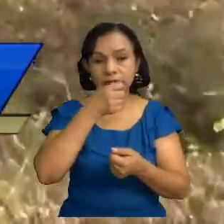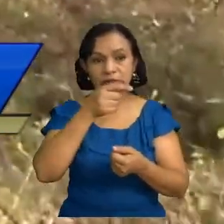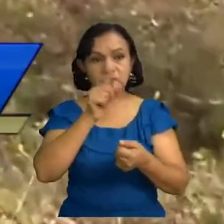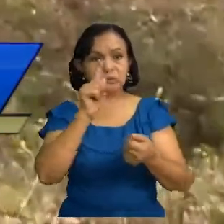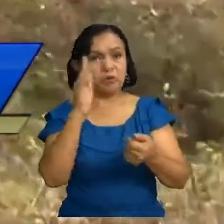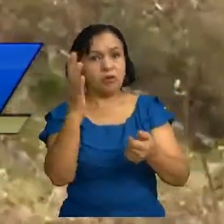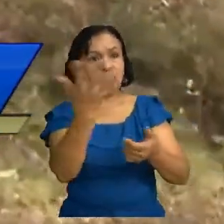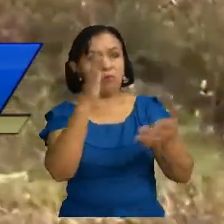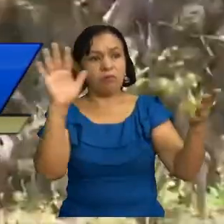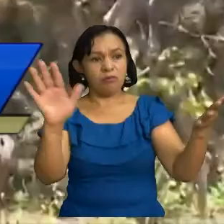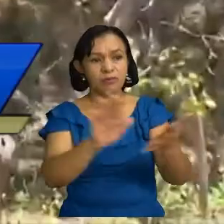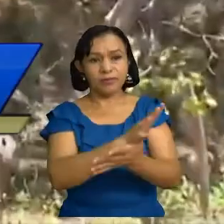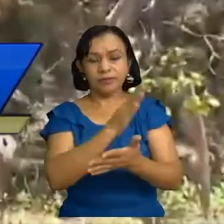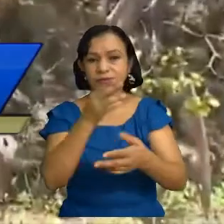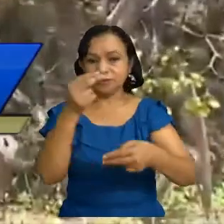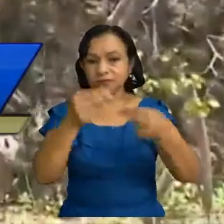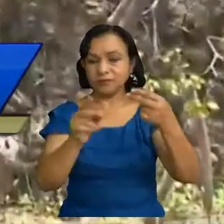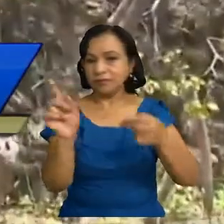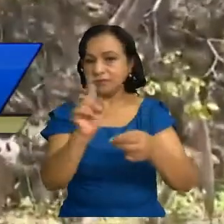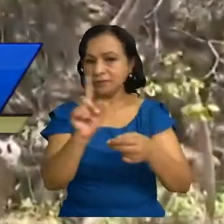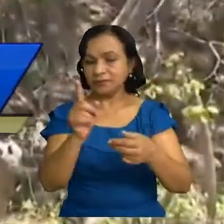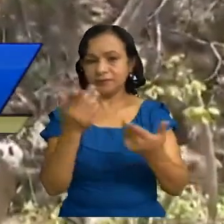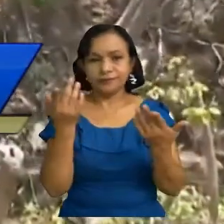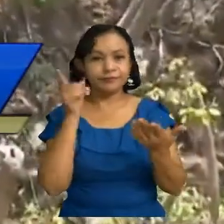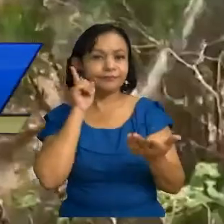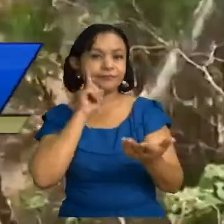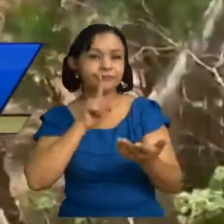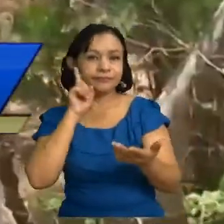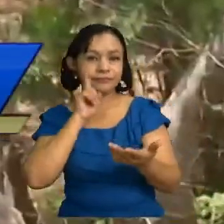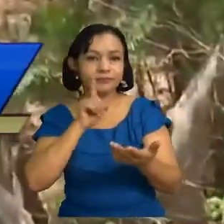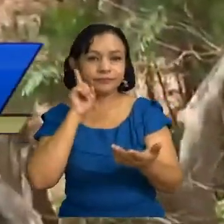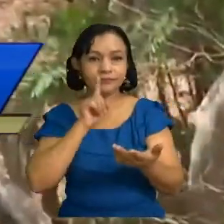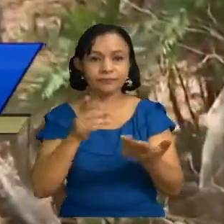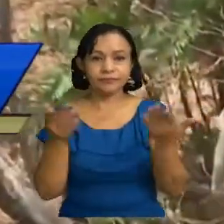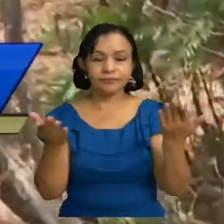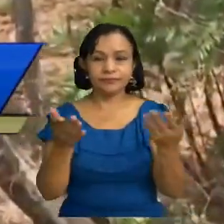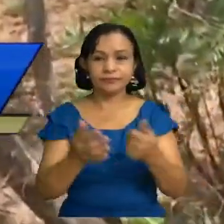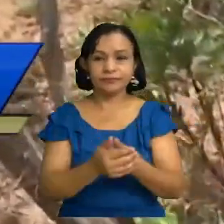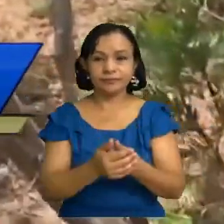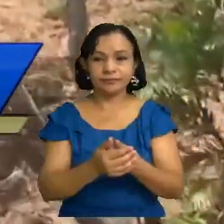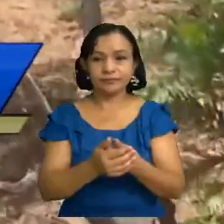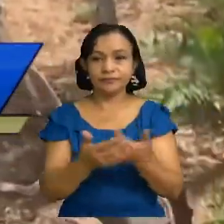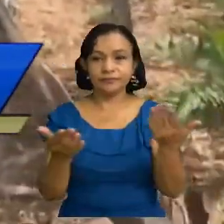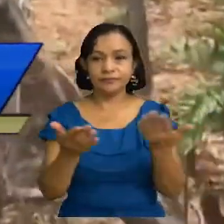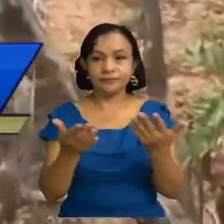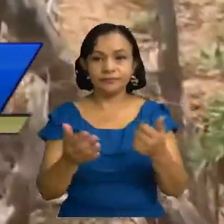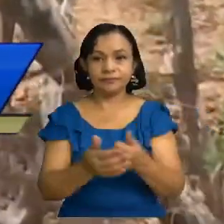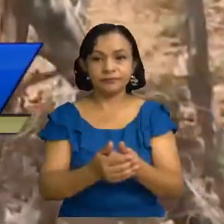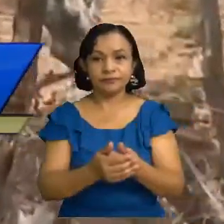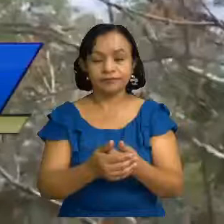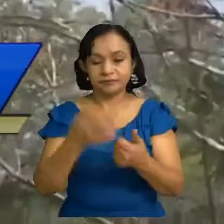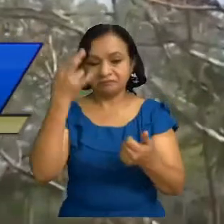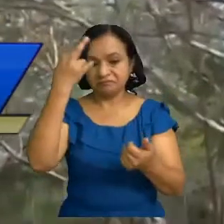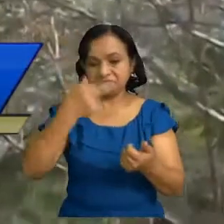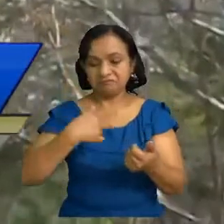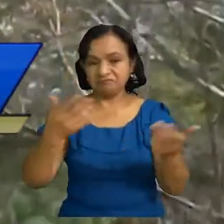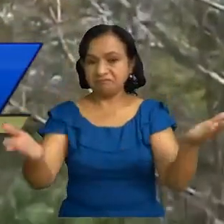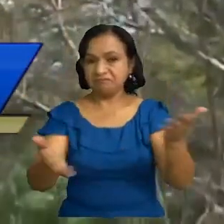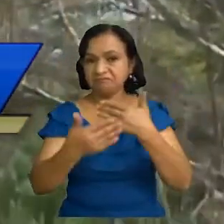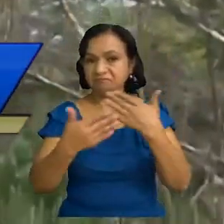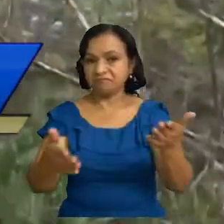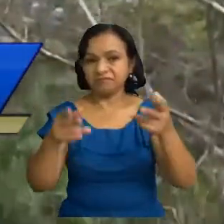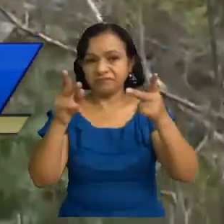expresando cifras que no son oficiales lo que me parece que es bien irresponsable eso